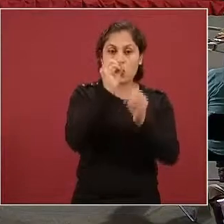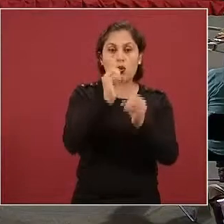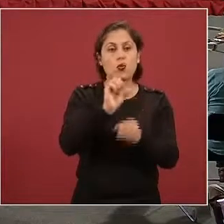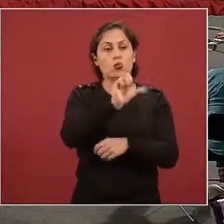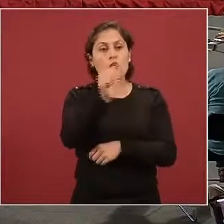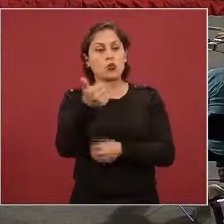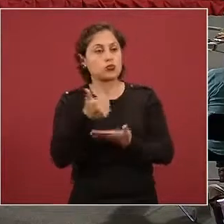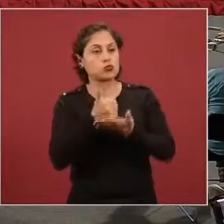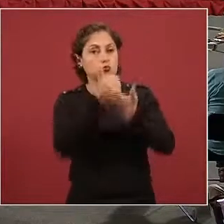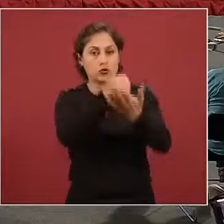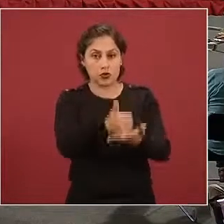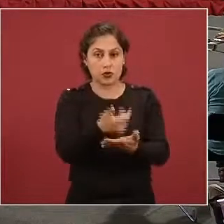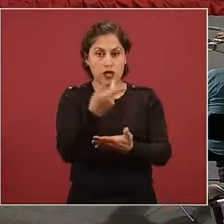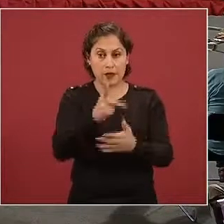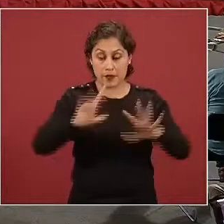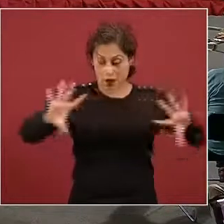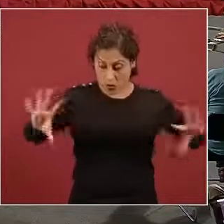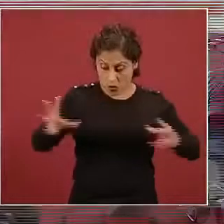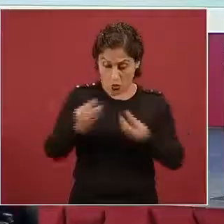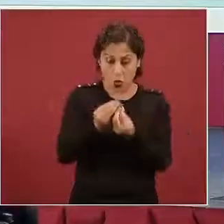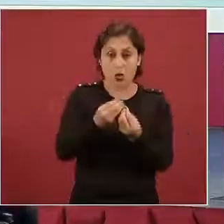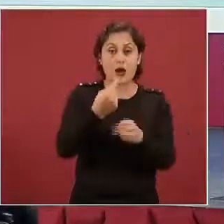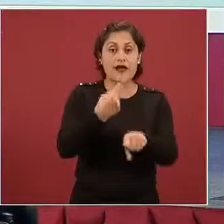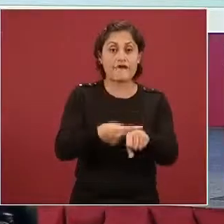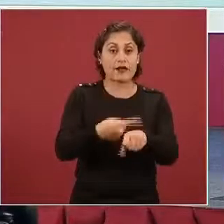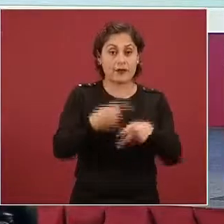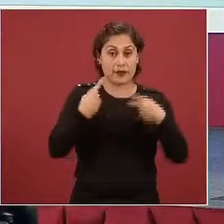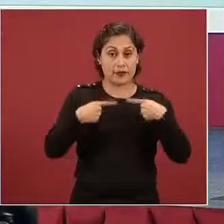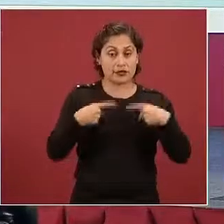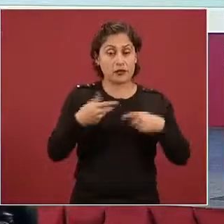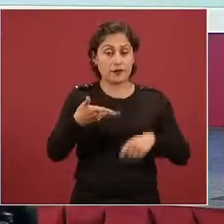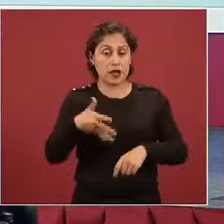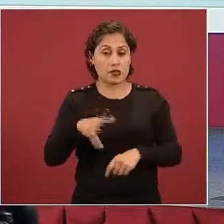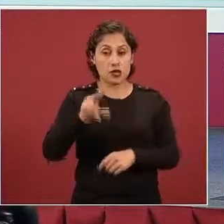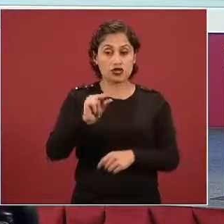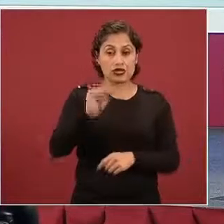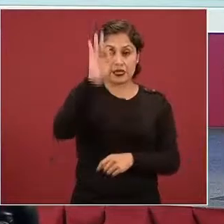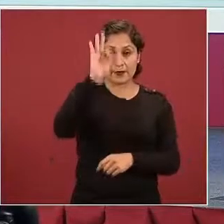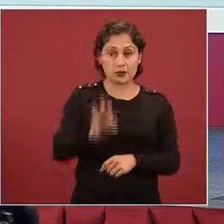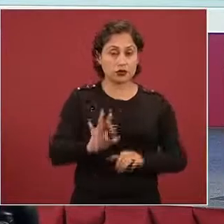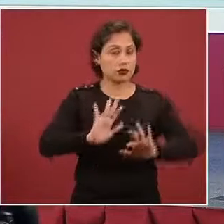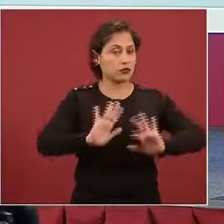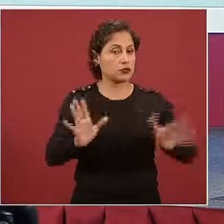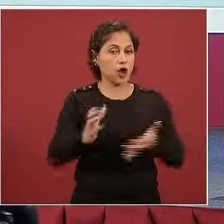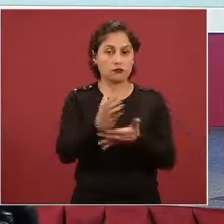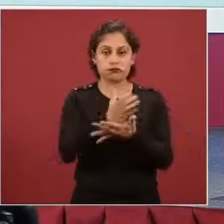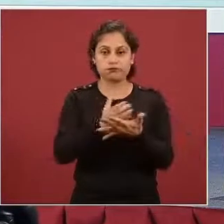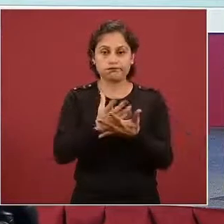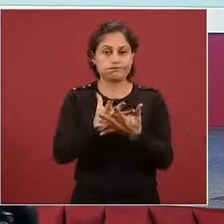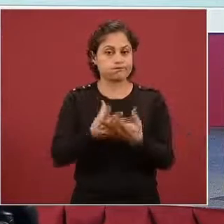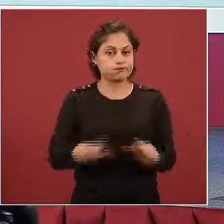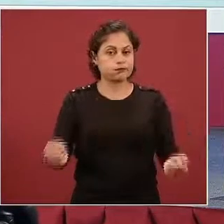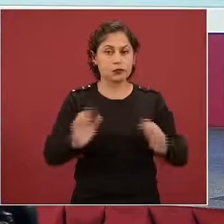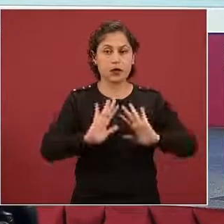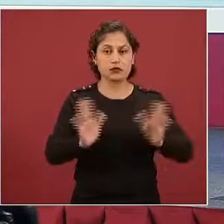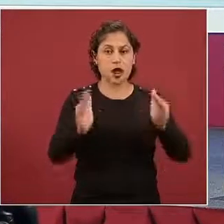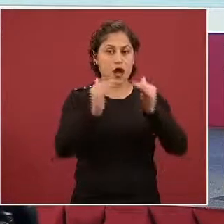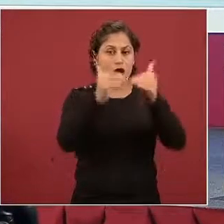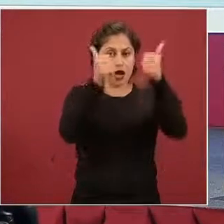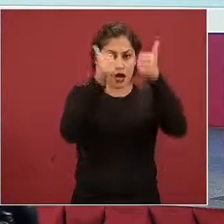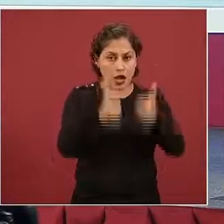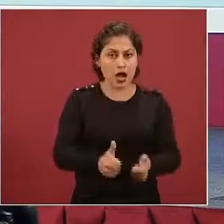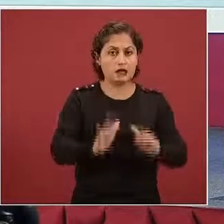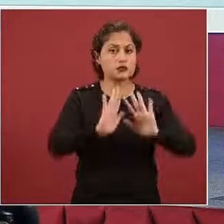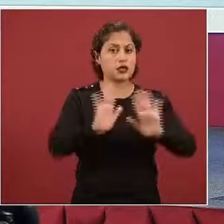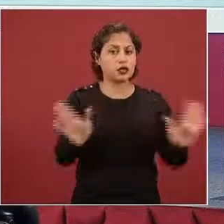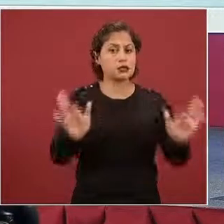mayoría, 80% de las personas que han tenido COVID ya se recuperaron, ya están en casa, ya no contagian,